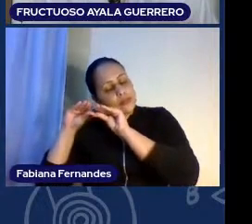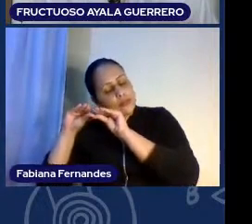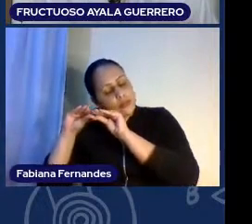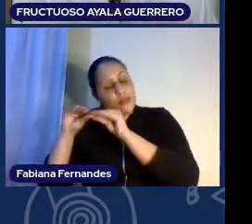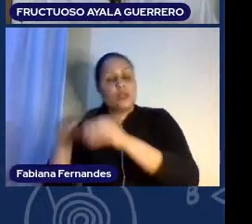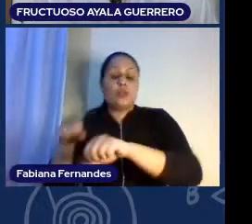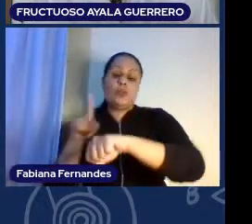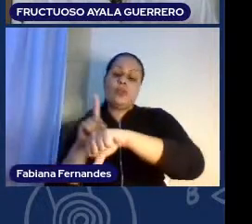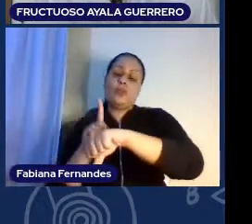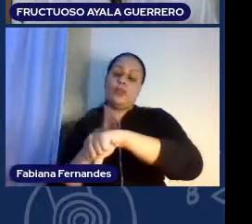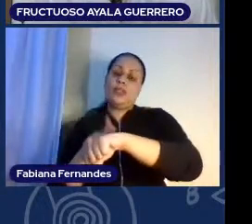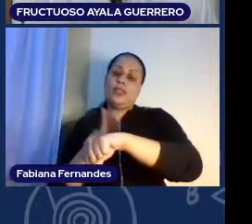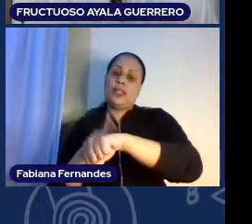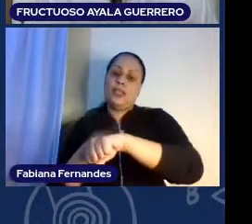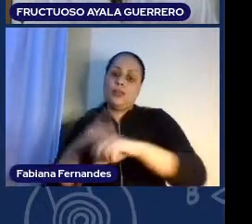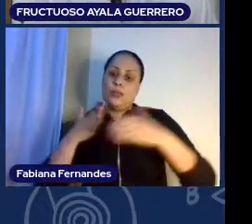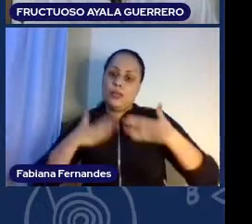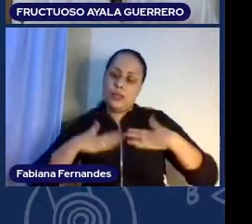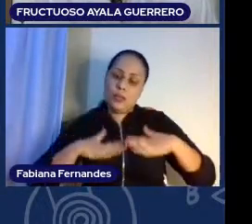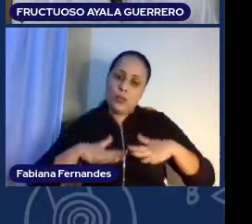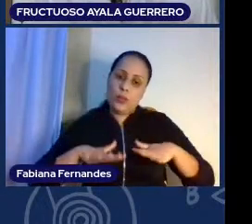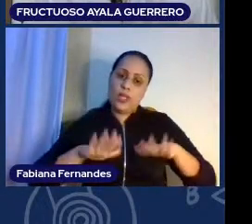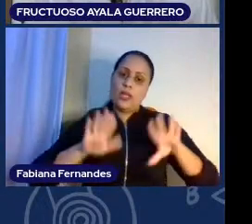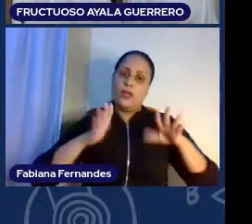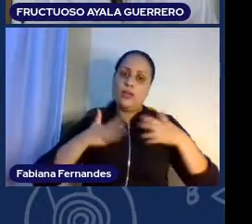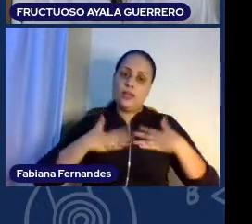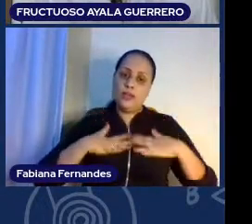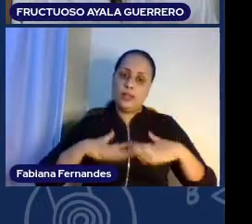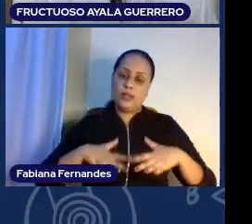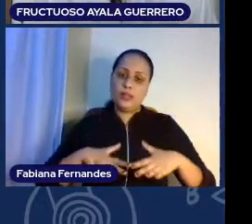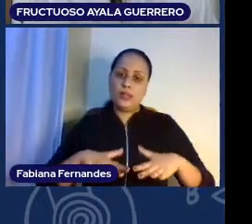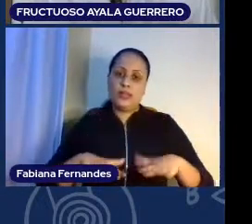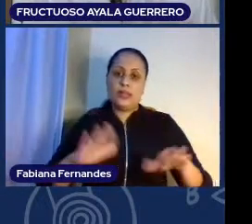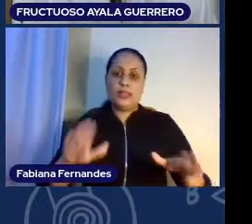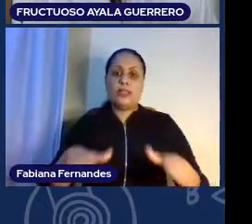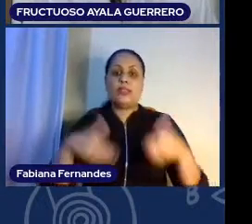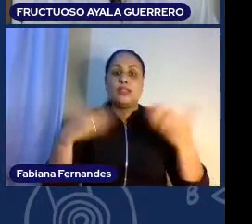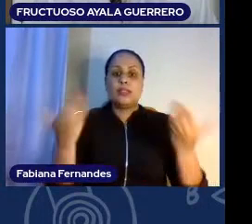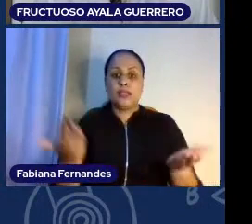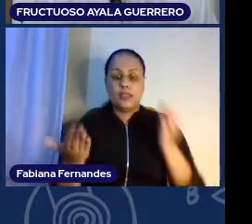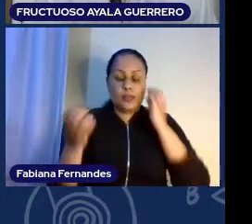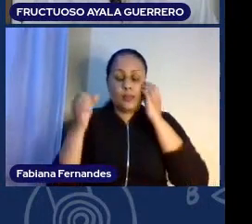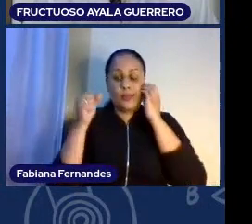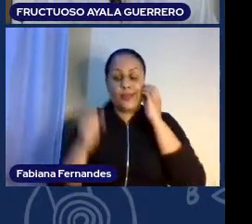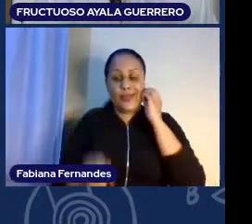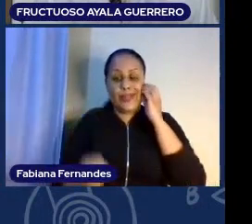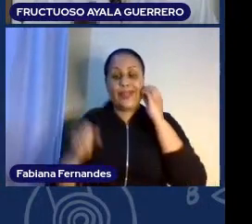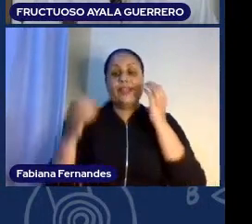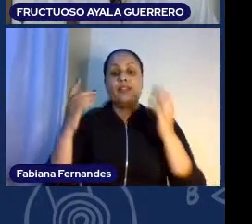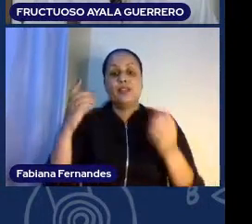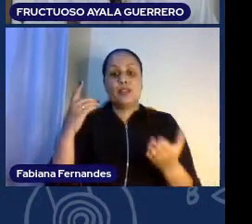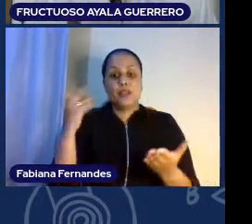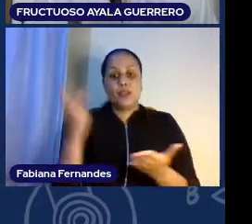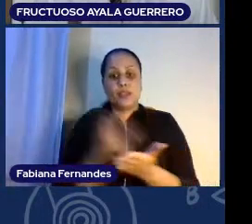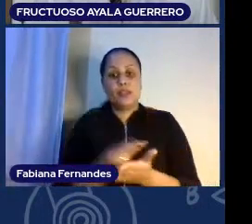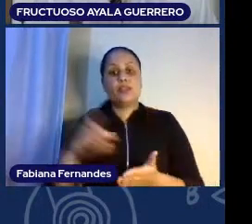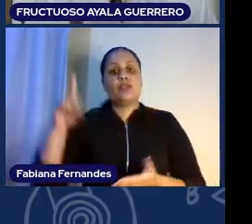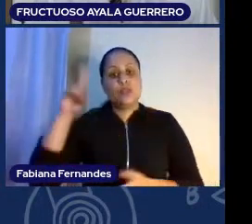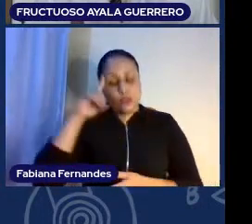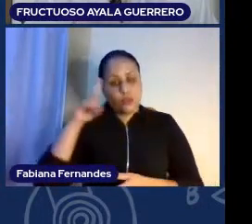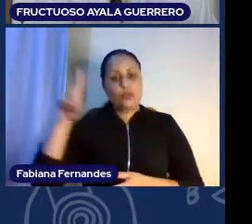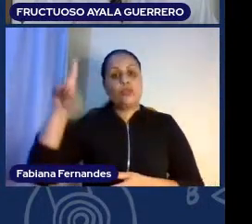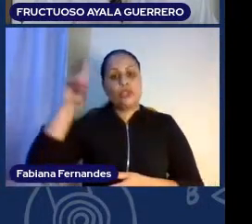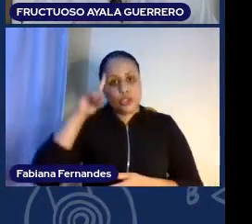descansar. Y esto sucede día tras día tras día, a no ser que haya